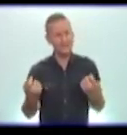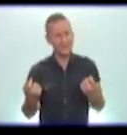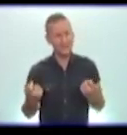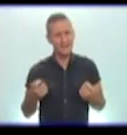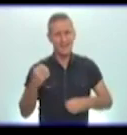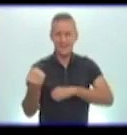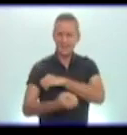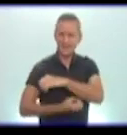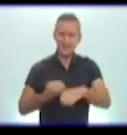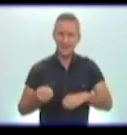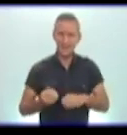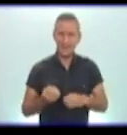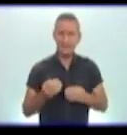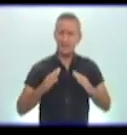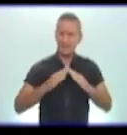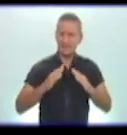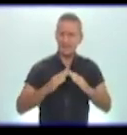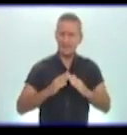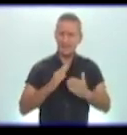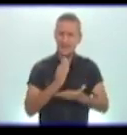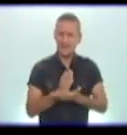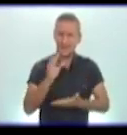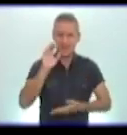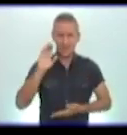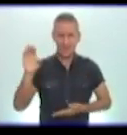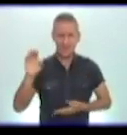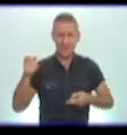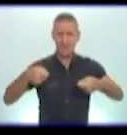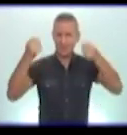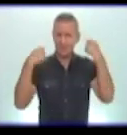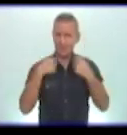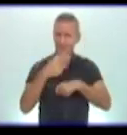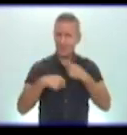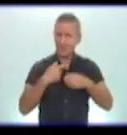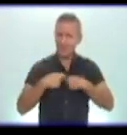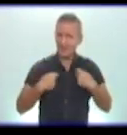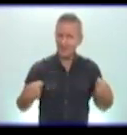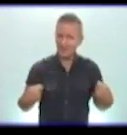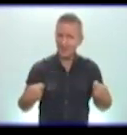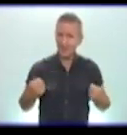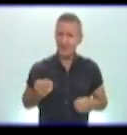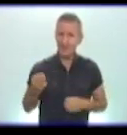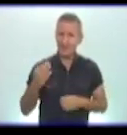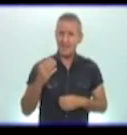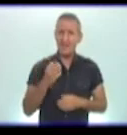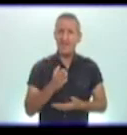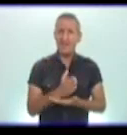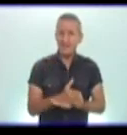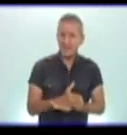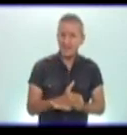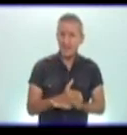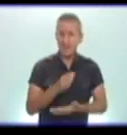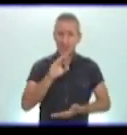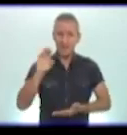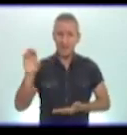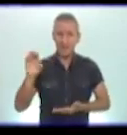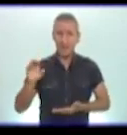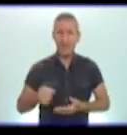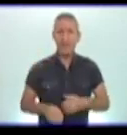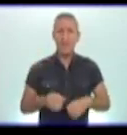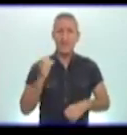en escuelas. Para aquellos pioneros que asisten directamente a sus escuelas, deben extremar las medidas higiénico-sanitarias